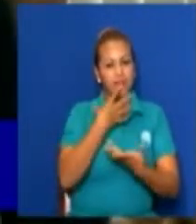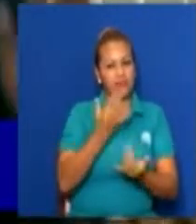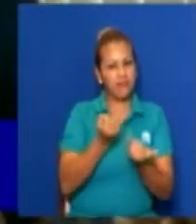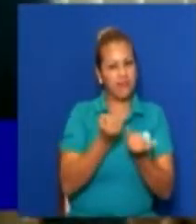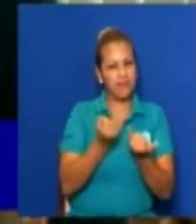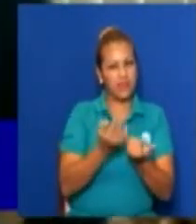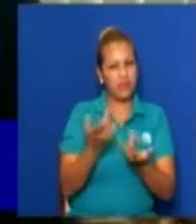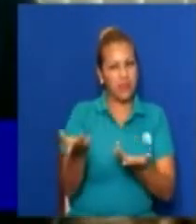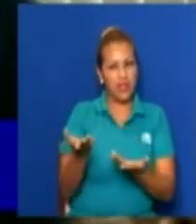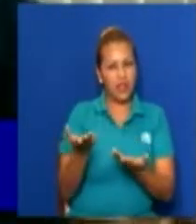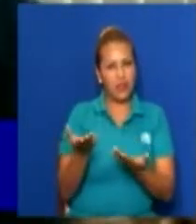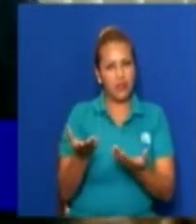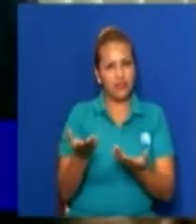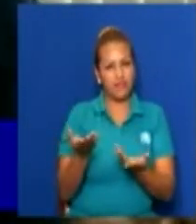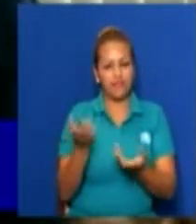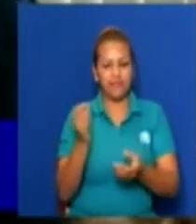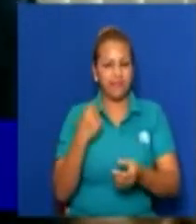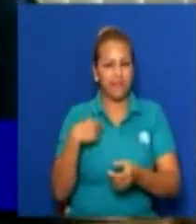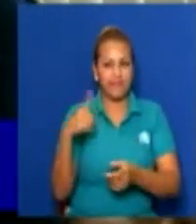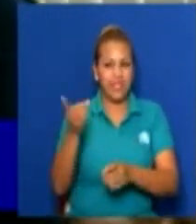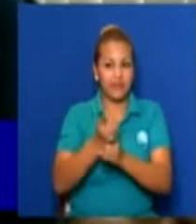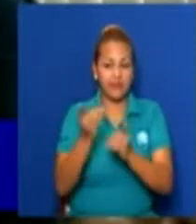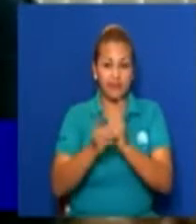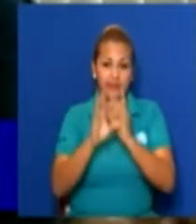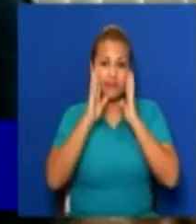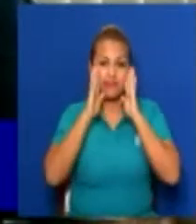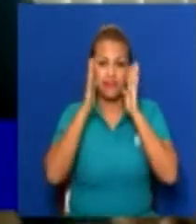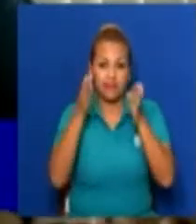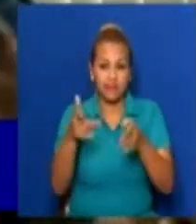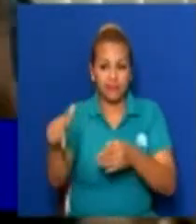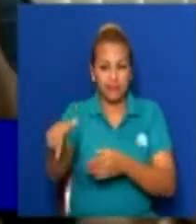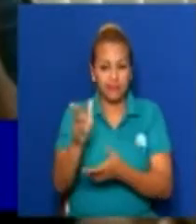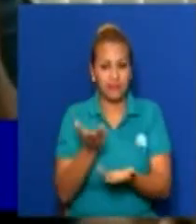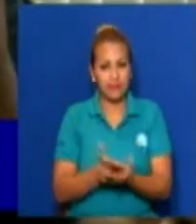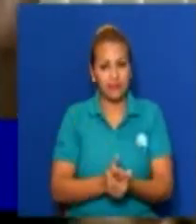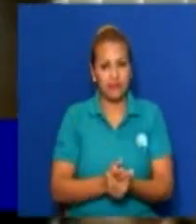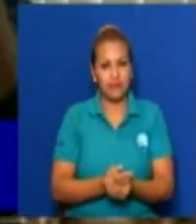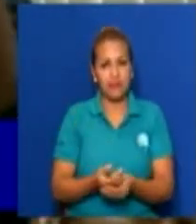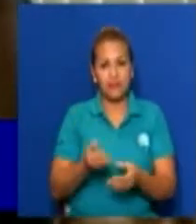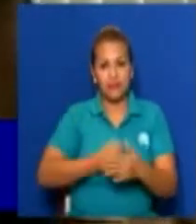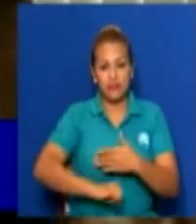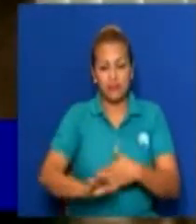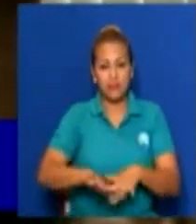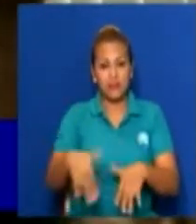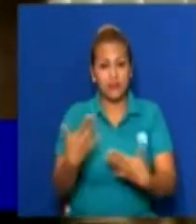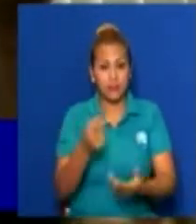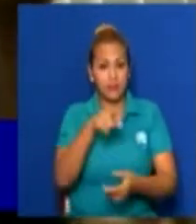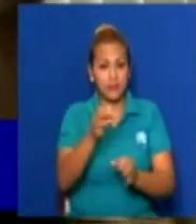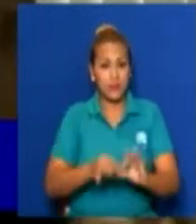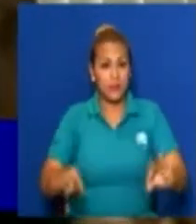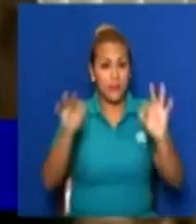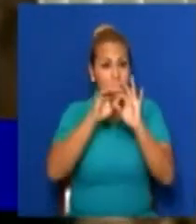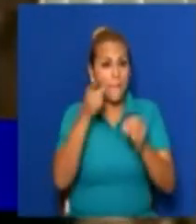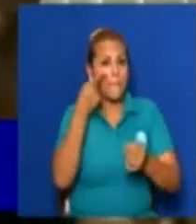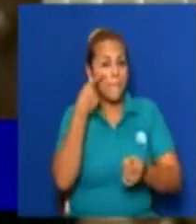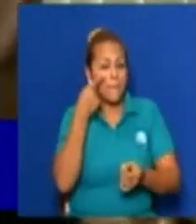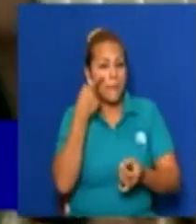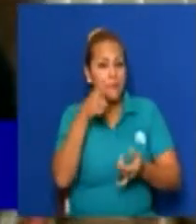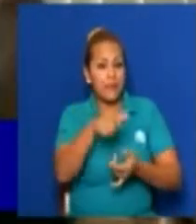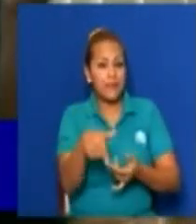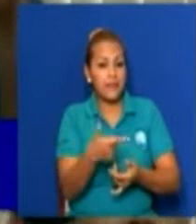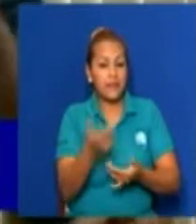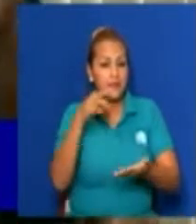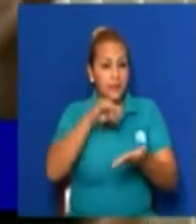una clínica. Entonces, yo creo que es válido que pongamos ojo en ese aspecto, porque realmente creo